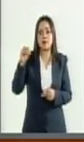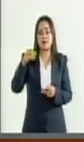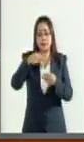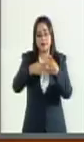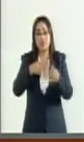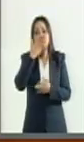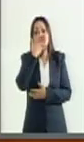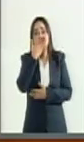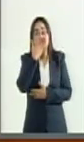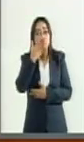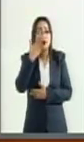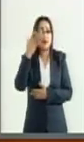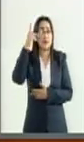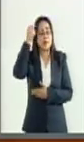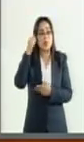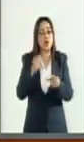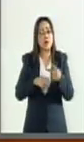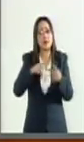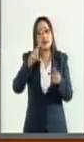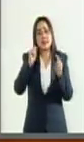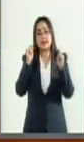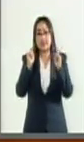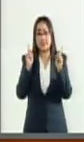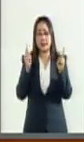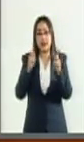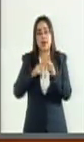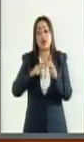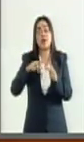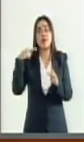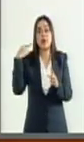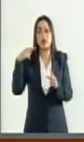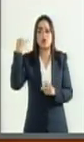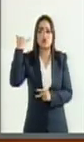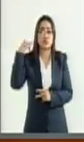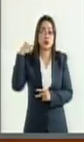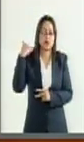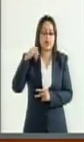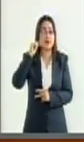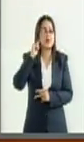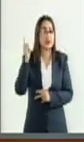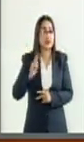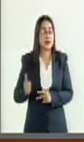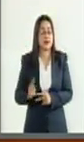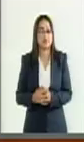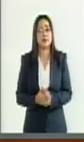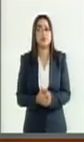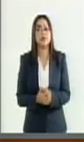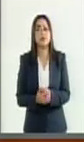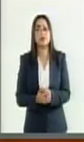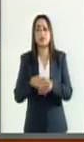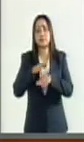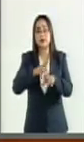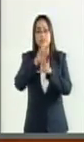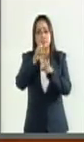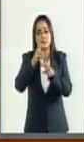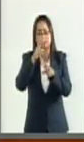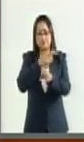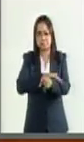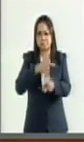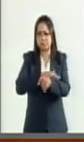Sonora, Tamaulipas, Tlaxcala, Veracruz, Yucatán y Zacatecas. En materia de mejora